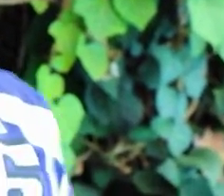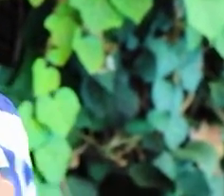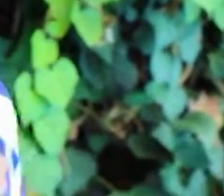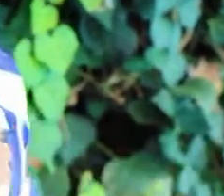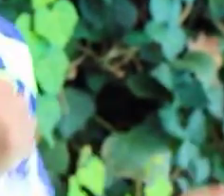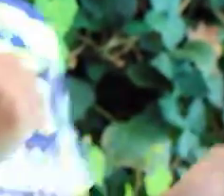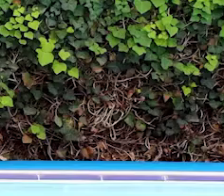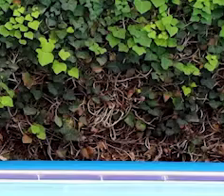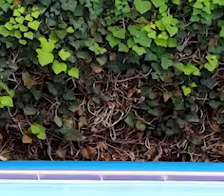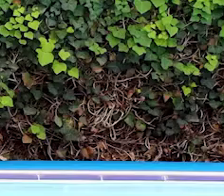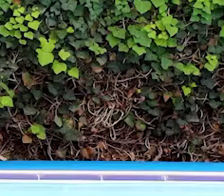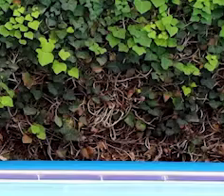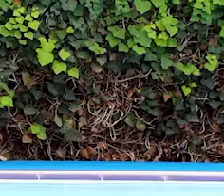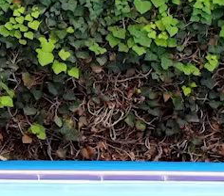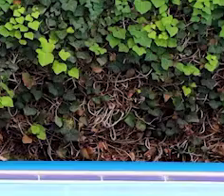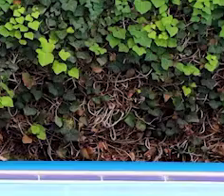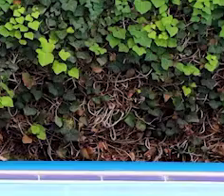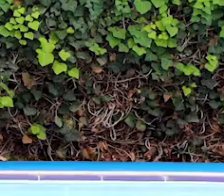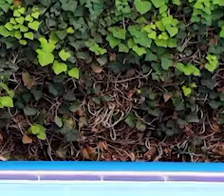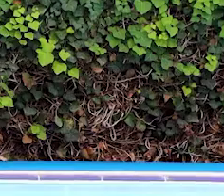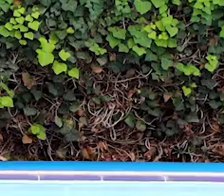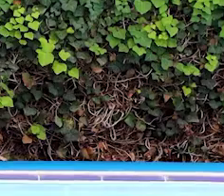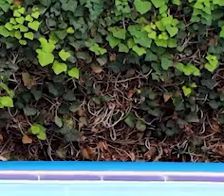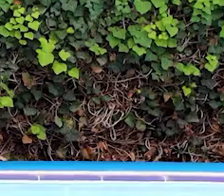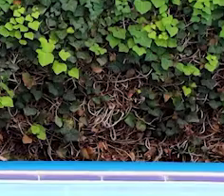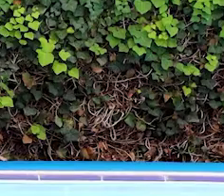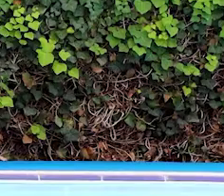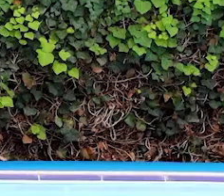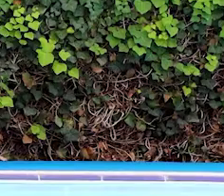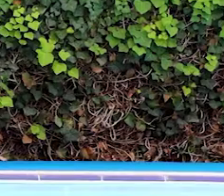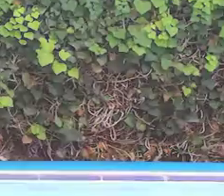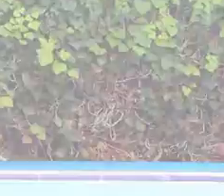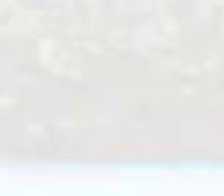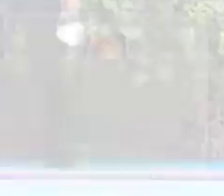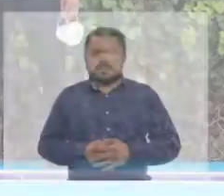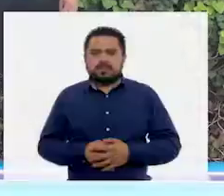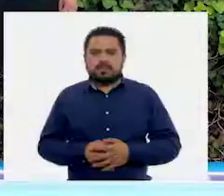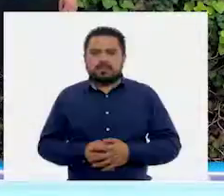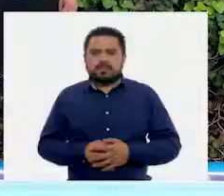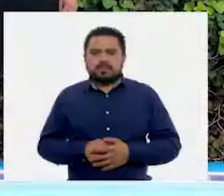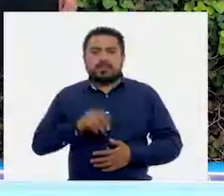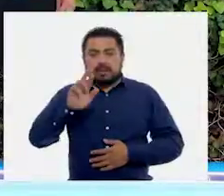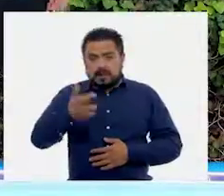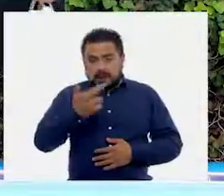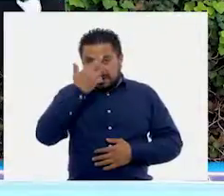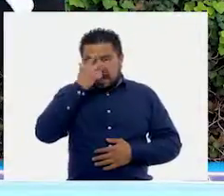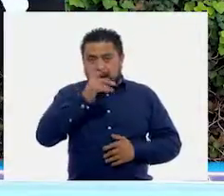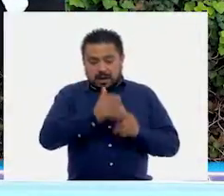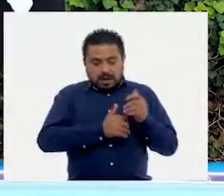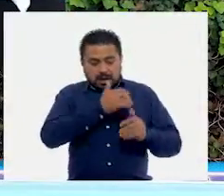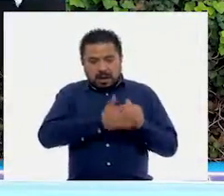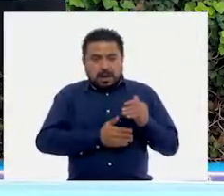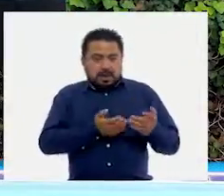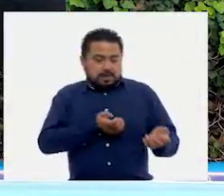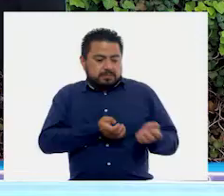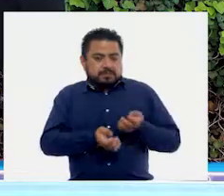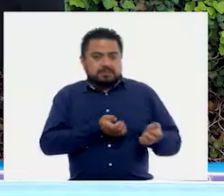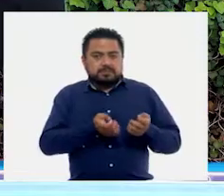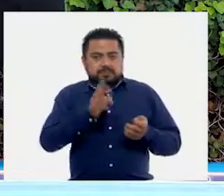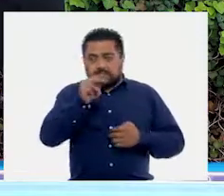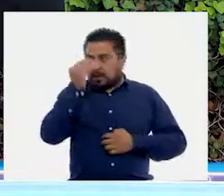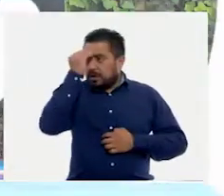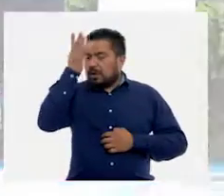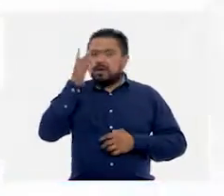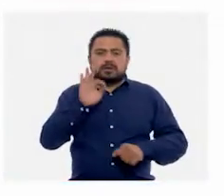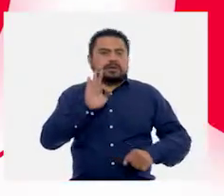Eleva más la rodilla. Muy bien. Perfecto. Así. Más. Recuerda, al terminar la activación, no